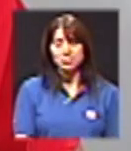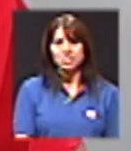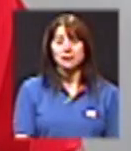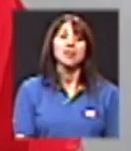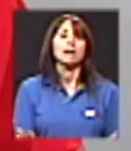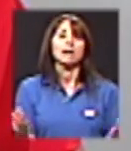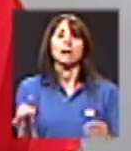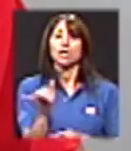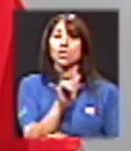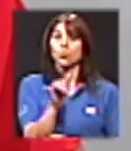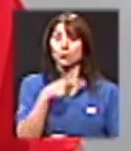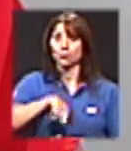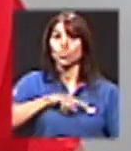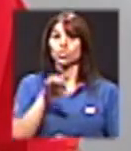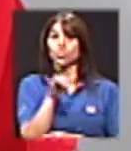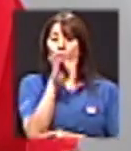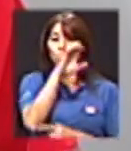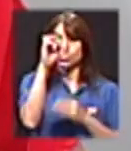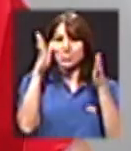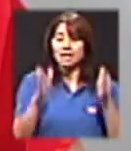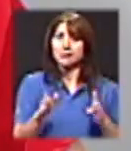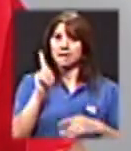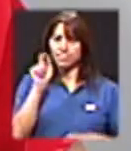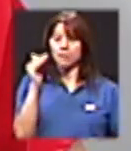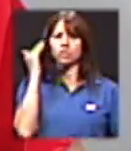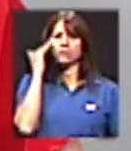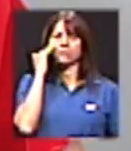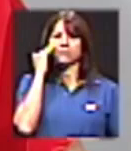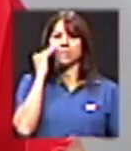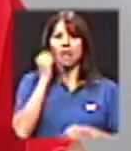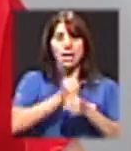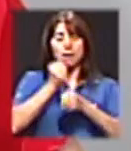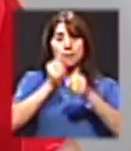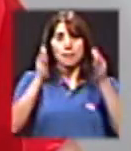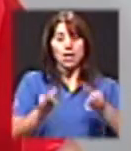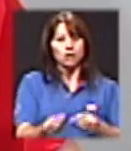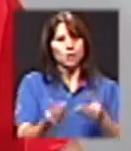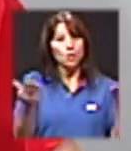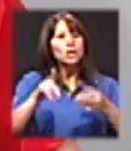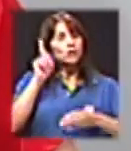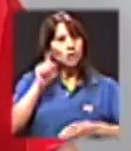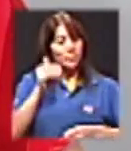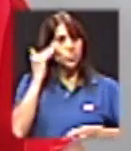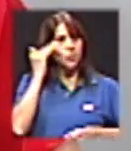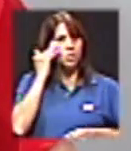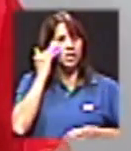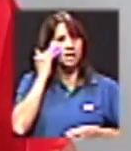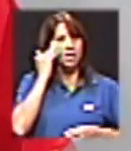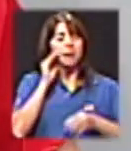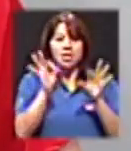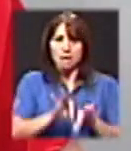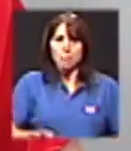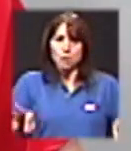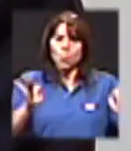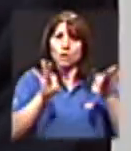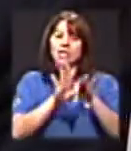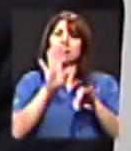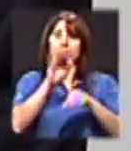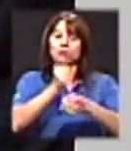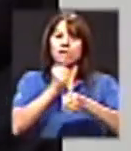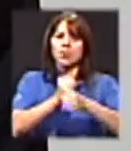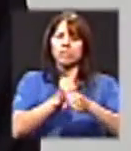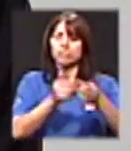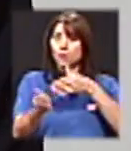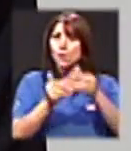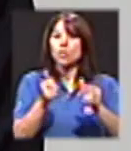Como costarricenses deberíamos tomar conciencia, y los empleados públicos deben tomar conciencia de la importancia estratégica de su puesto, en el que sea. Con ese